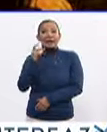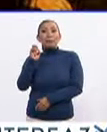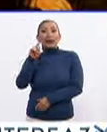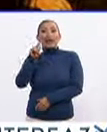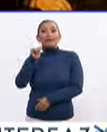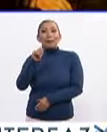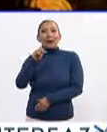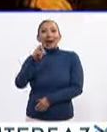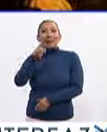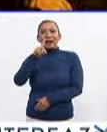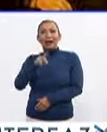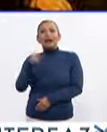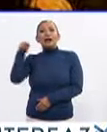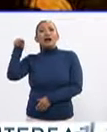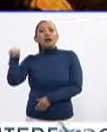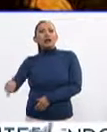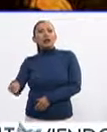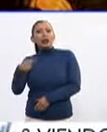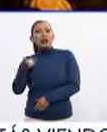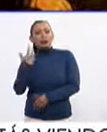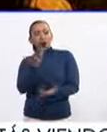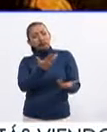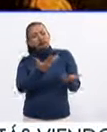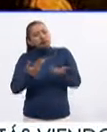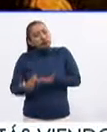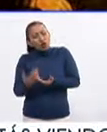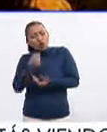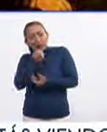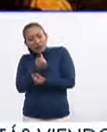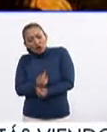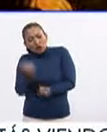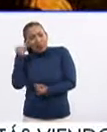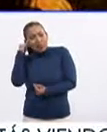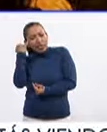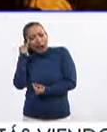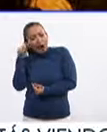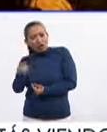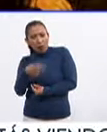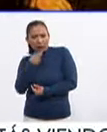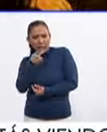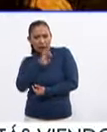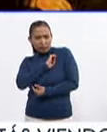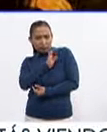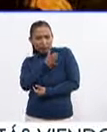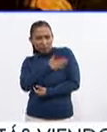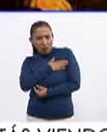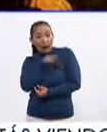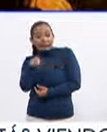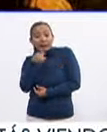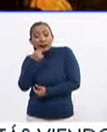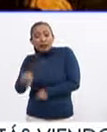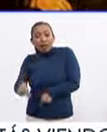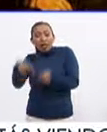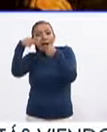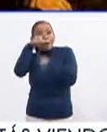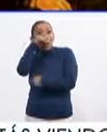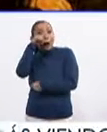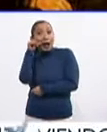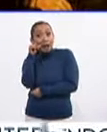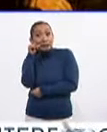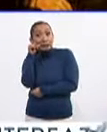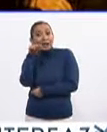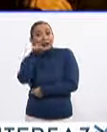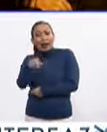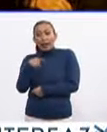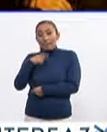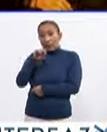Maza y Petra Parada, quienes acogieron a un niño indígena que no hablaba español. Ese niño fue Benito Juárez,